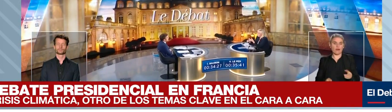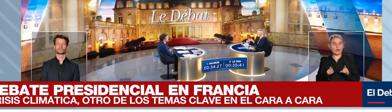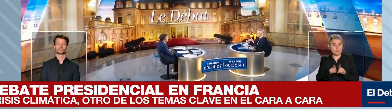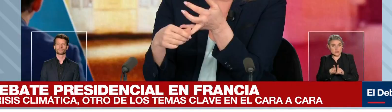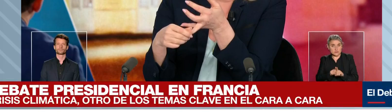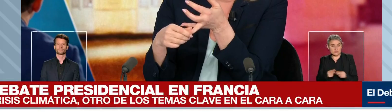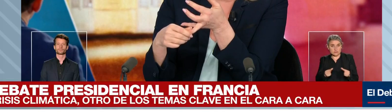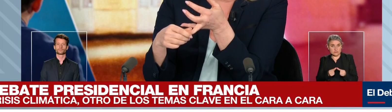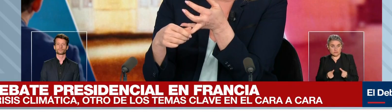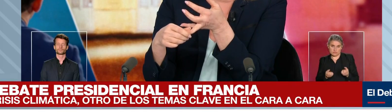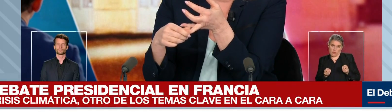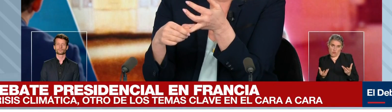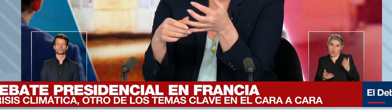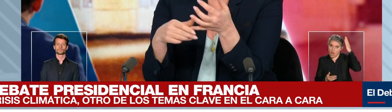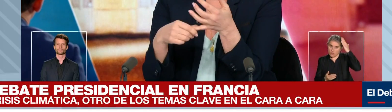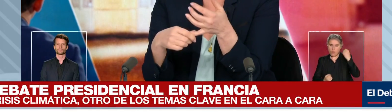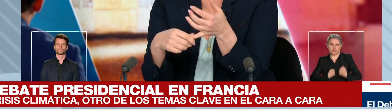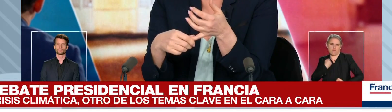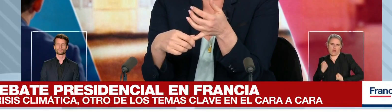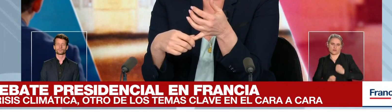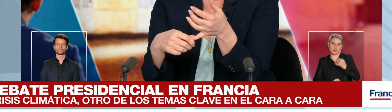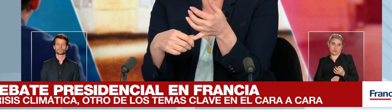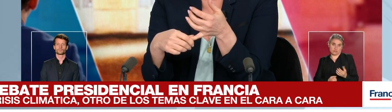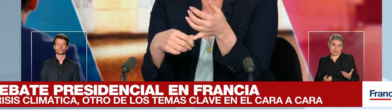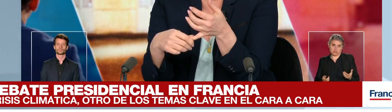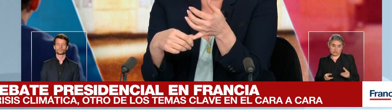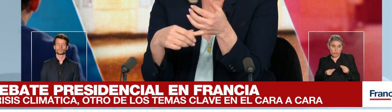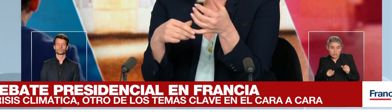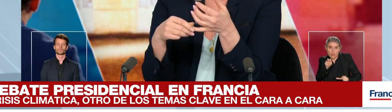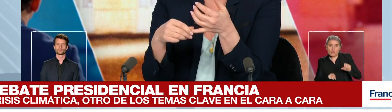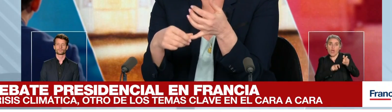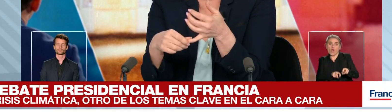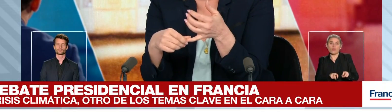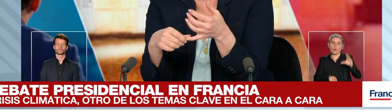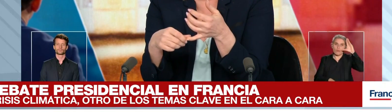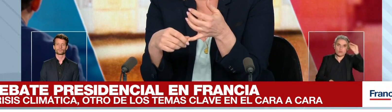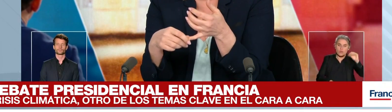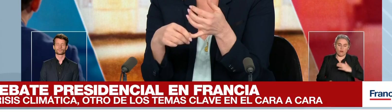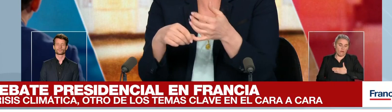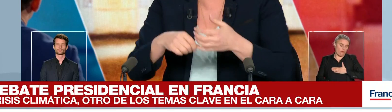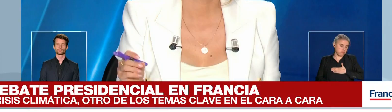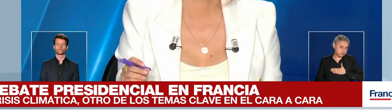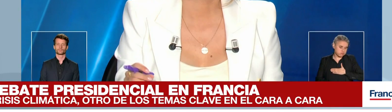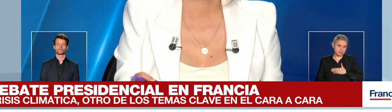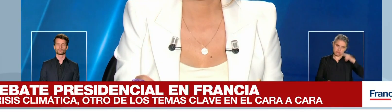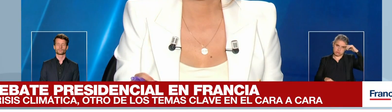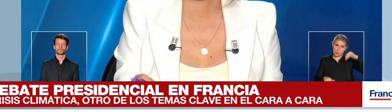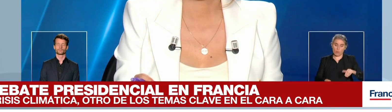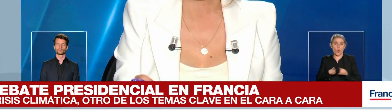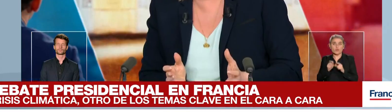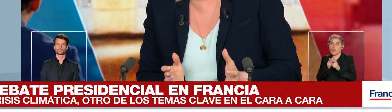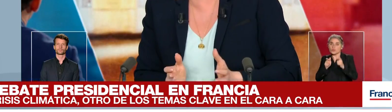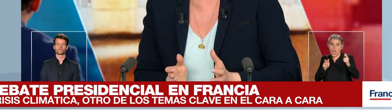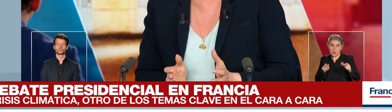invernadero, 50%, y además crea sufrimiento animal. Y esto realmente le causa mucho mal a nuestros agricultores